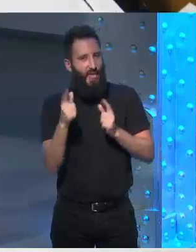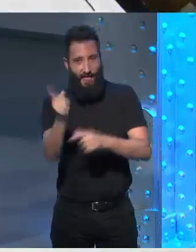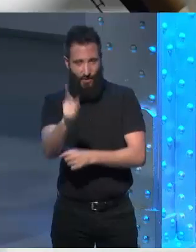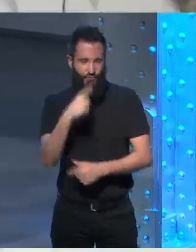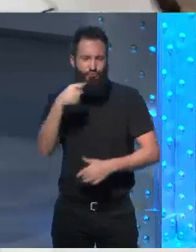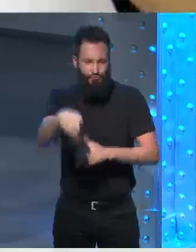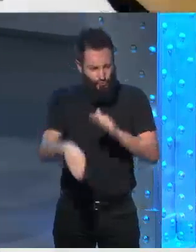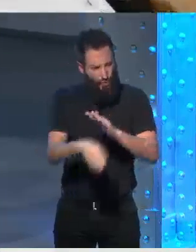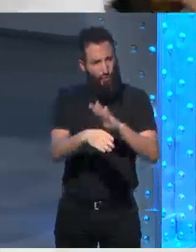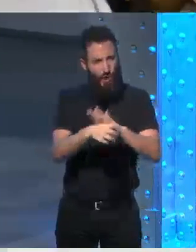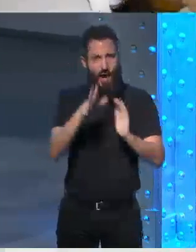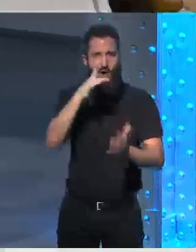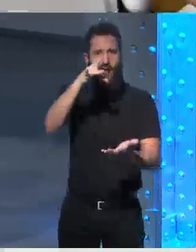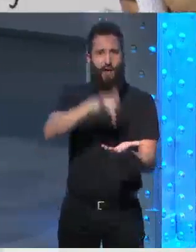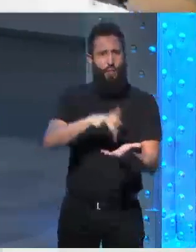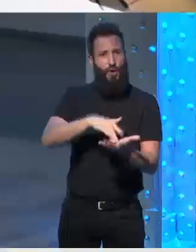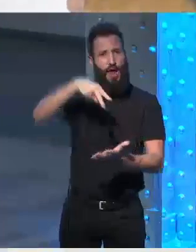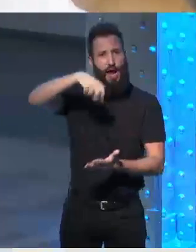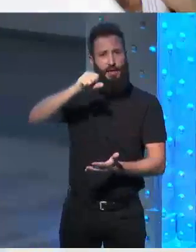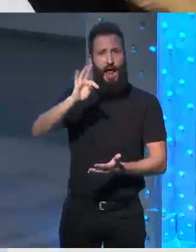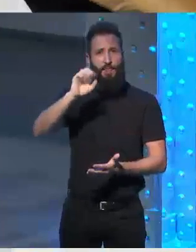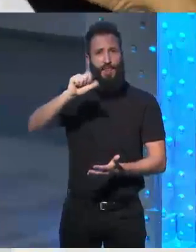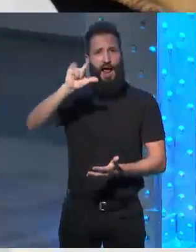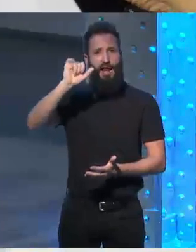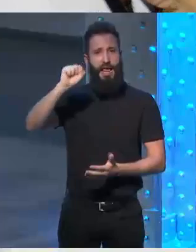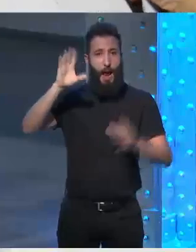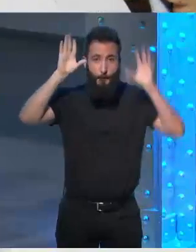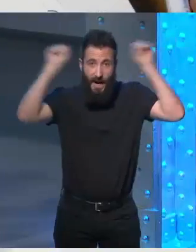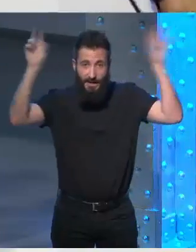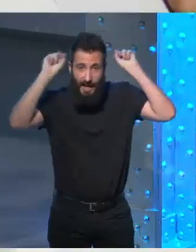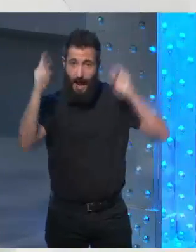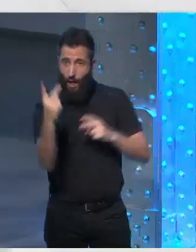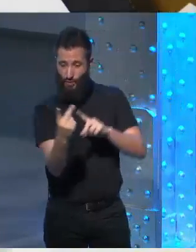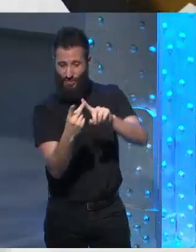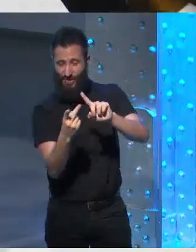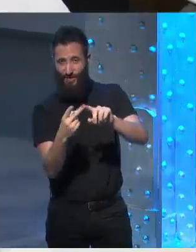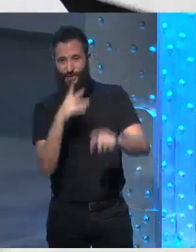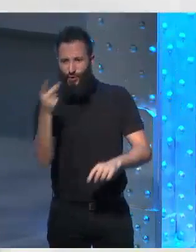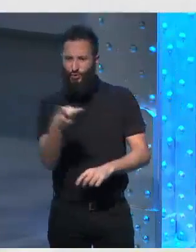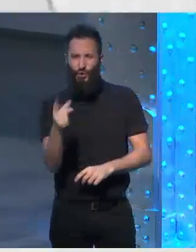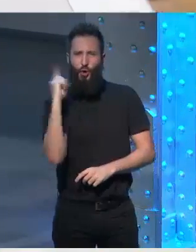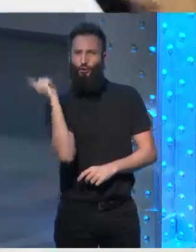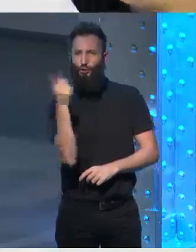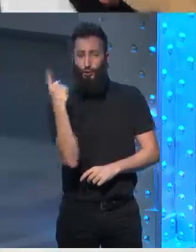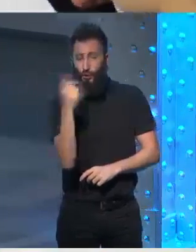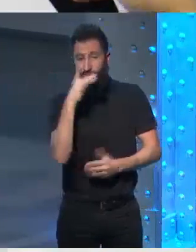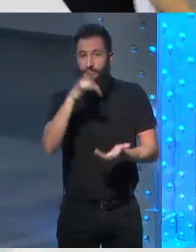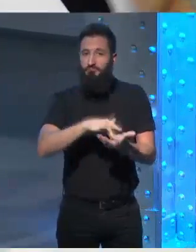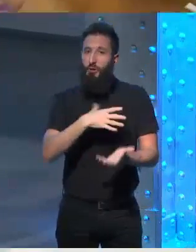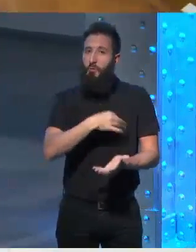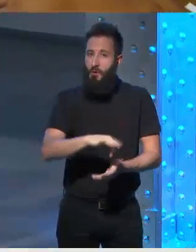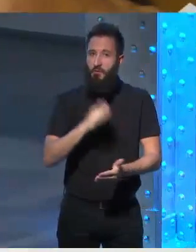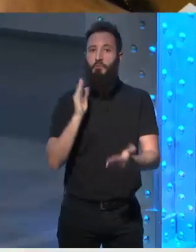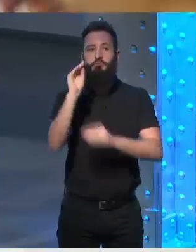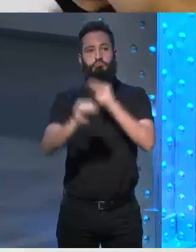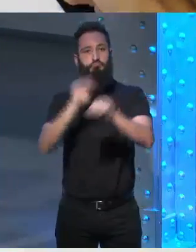darle paso a Natalia, que es nuestra segunda martiana. Estáis vosotros dos solos hoy, así que si queréis preguntar más, podéis preguntar más en cualquier momento.